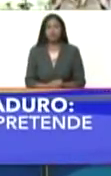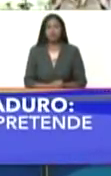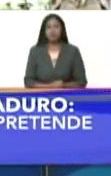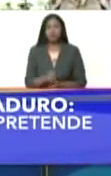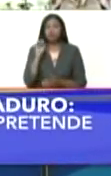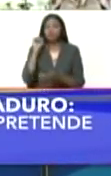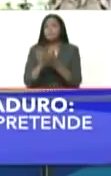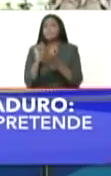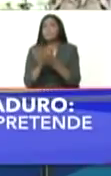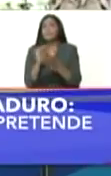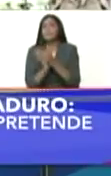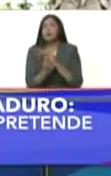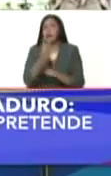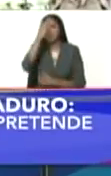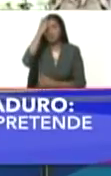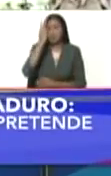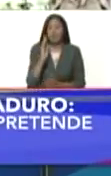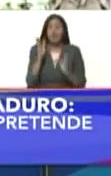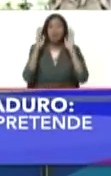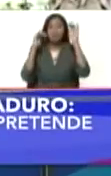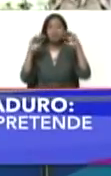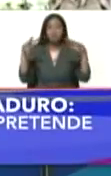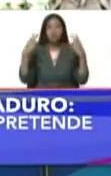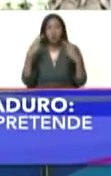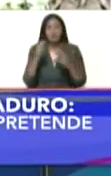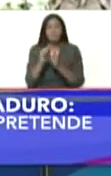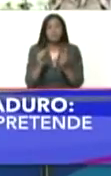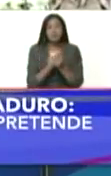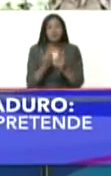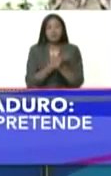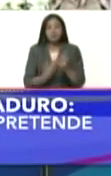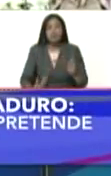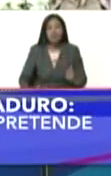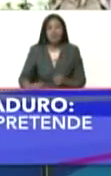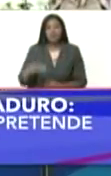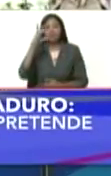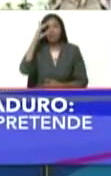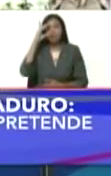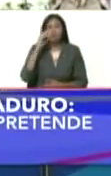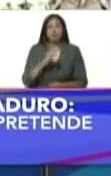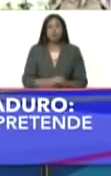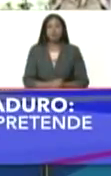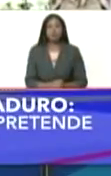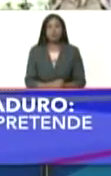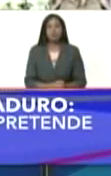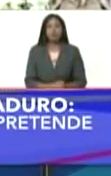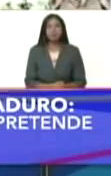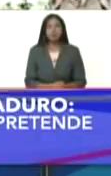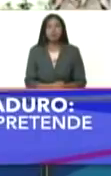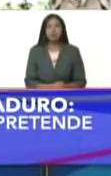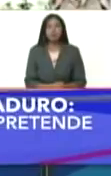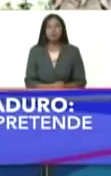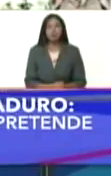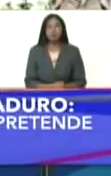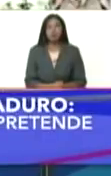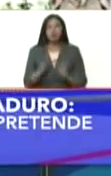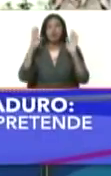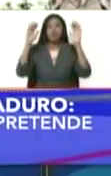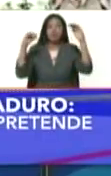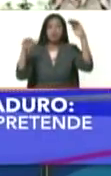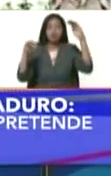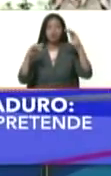la puerta. Atención, vicepresidenta ejecutiva de la República, Delcy Rodríguez.